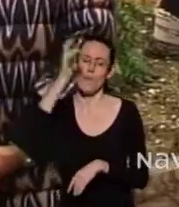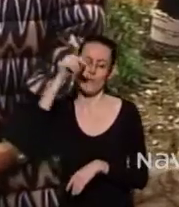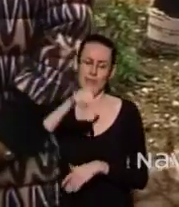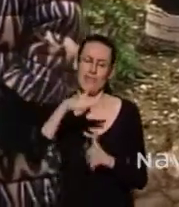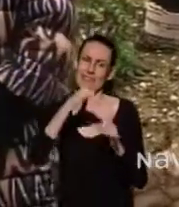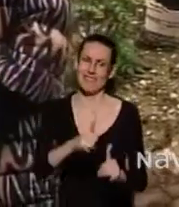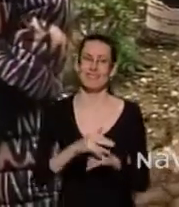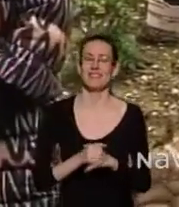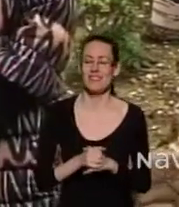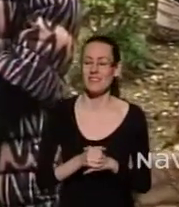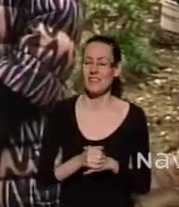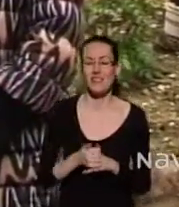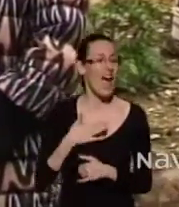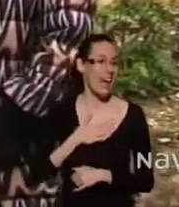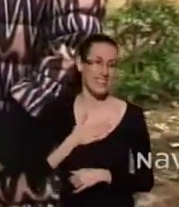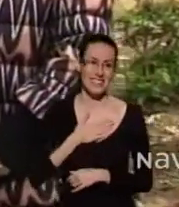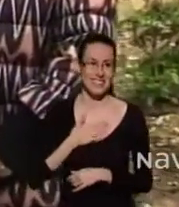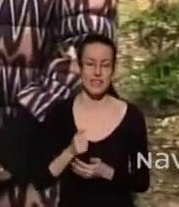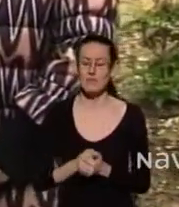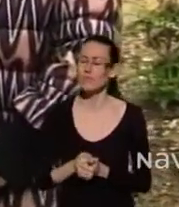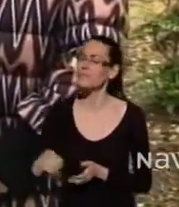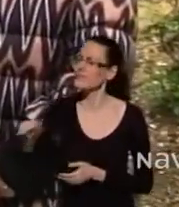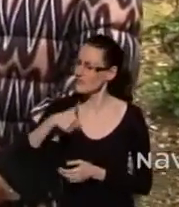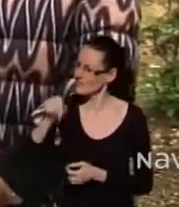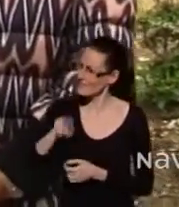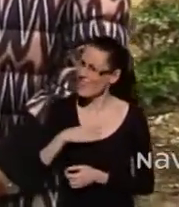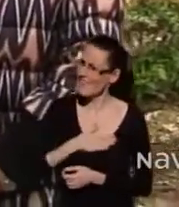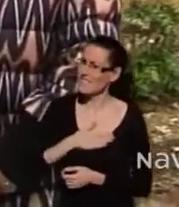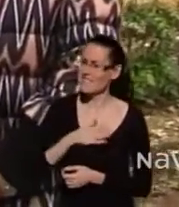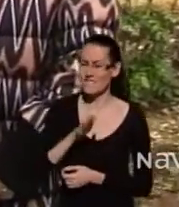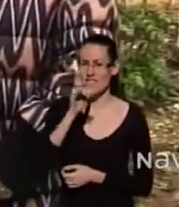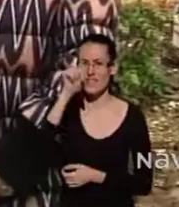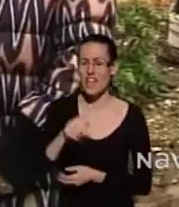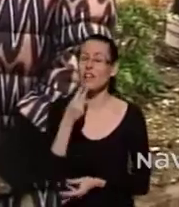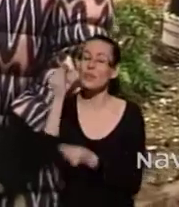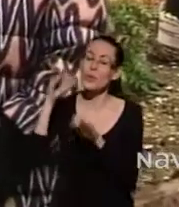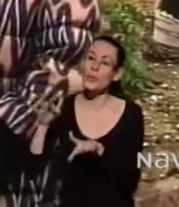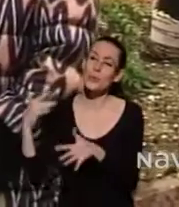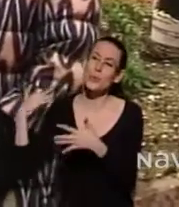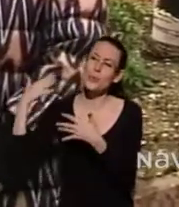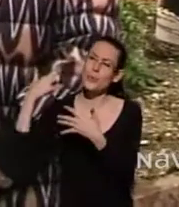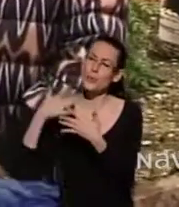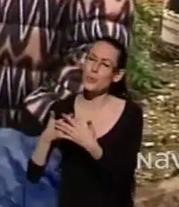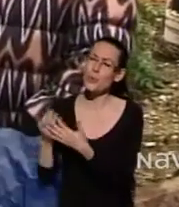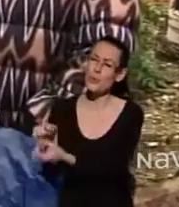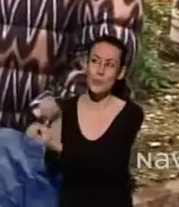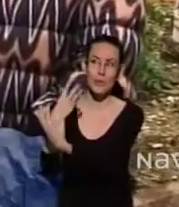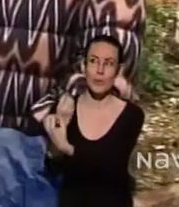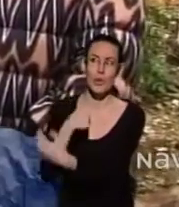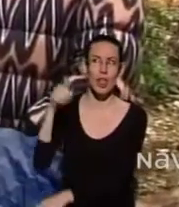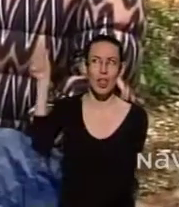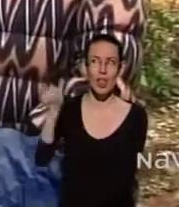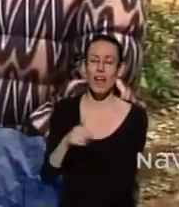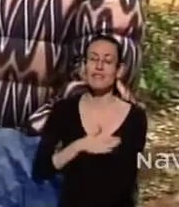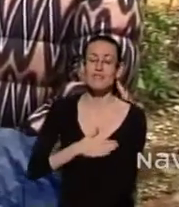pueblo. Oye, estamos encantados. Sí. Nosotros también estamos encantados de conocer la historia de esta bonita villa. Sí. Y hay